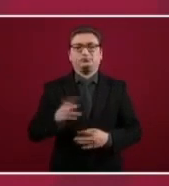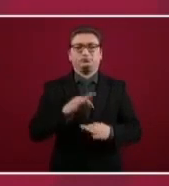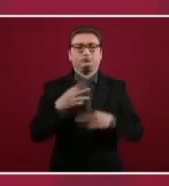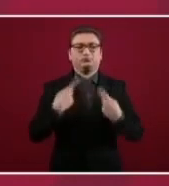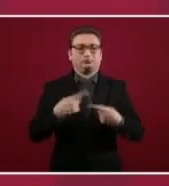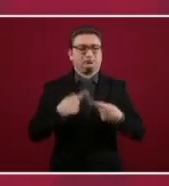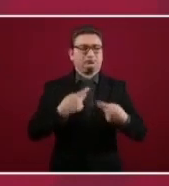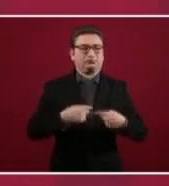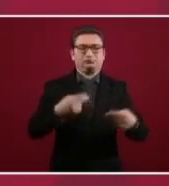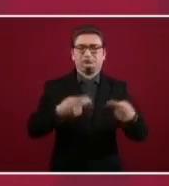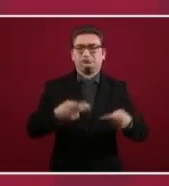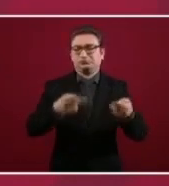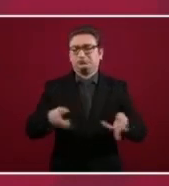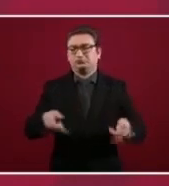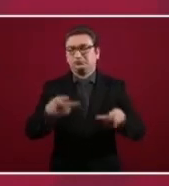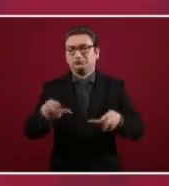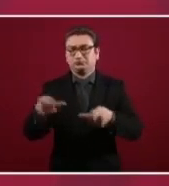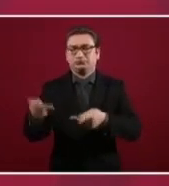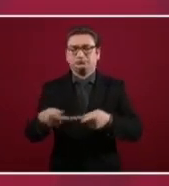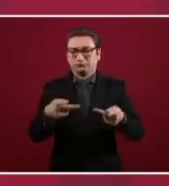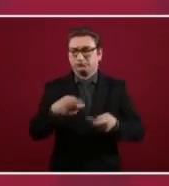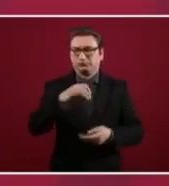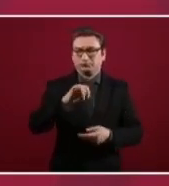aunque parezca increíble